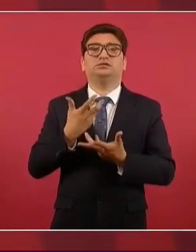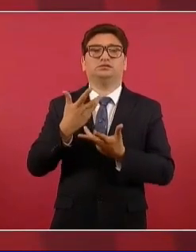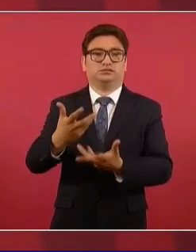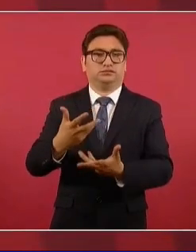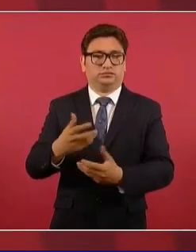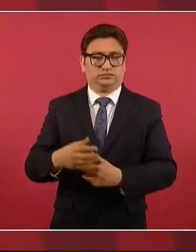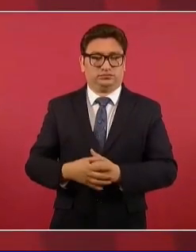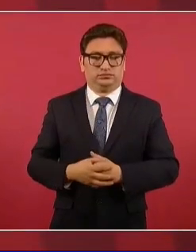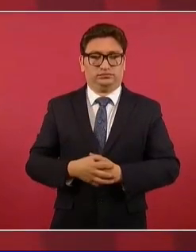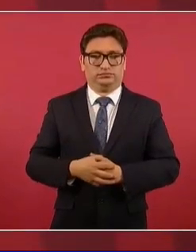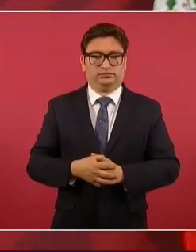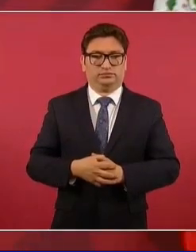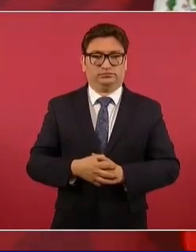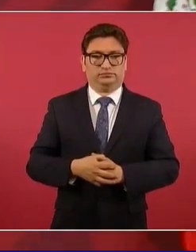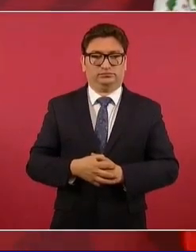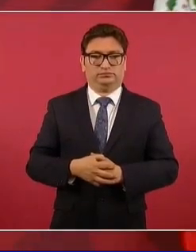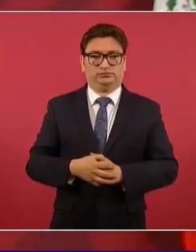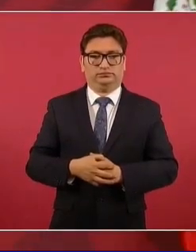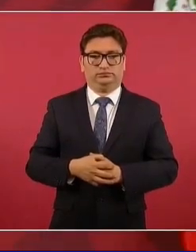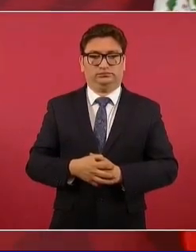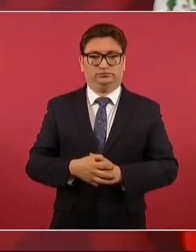aspiracionistas,